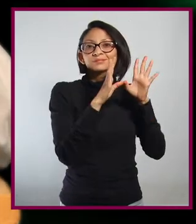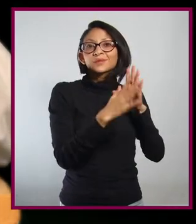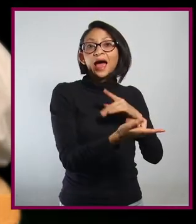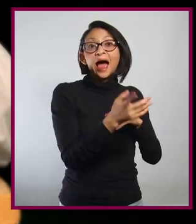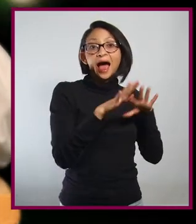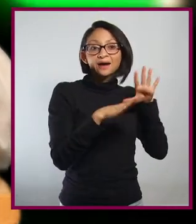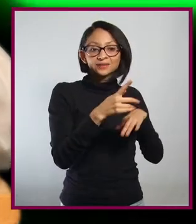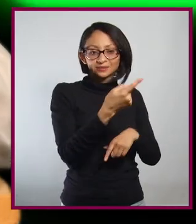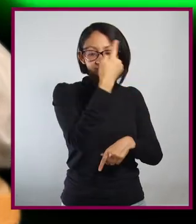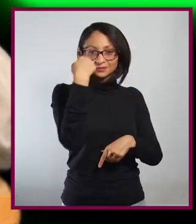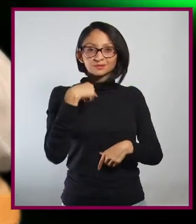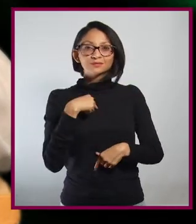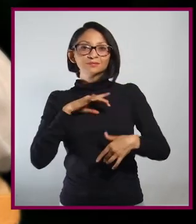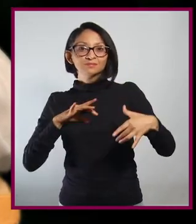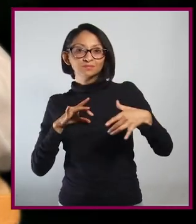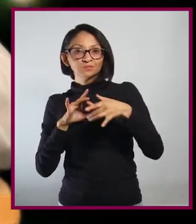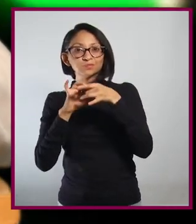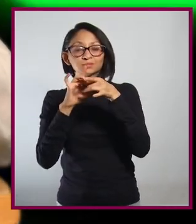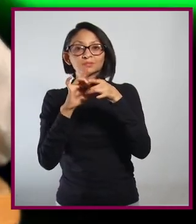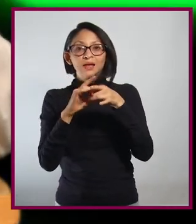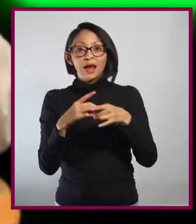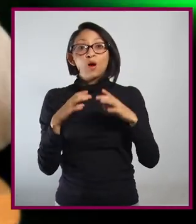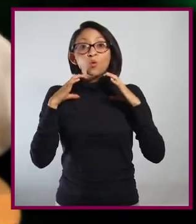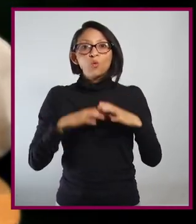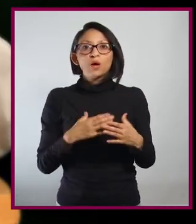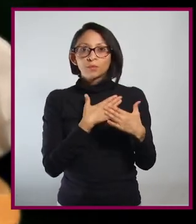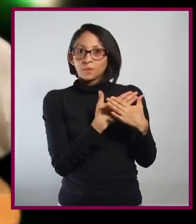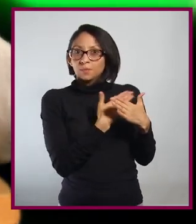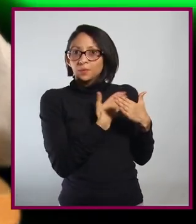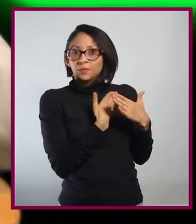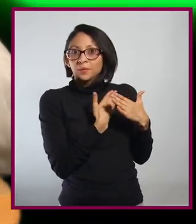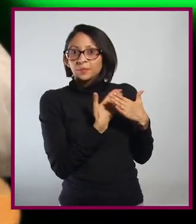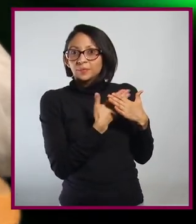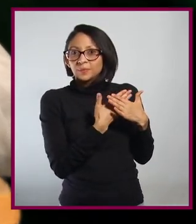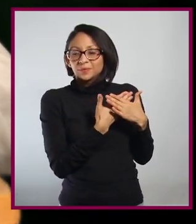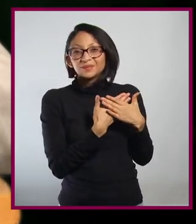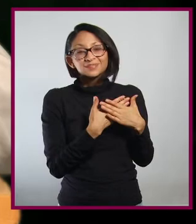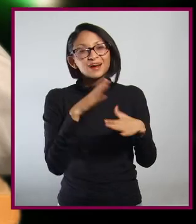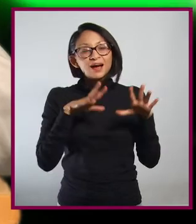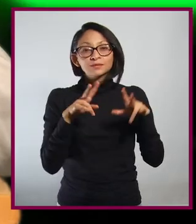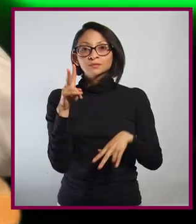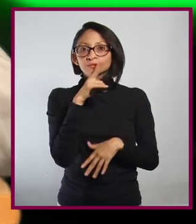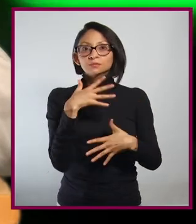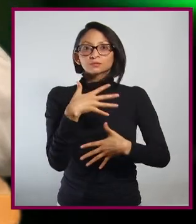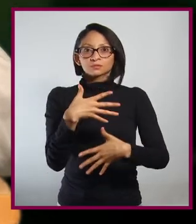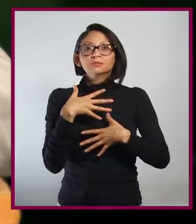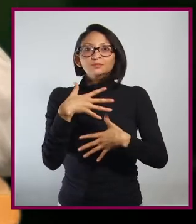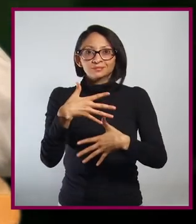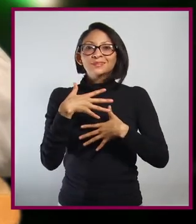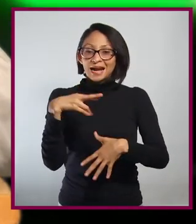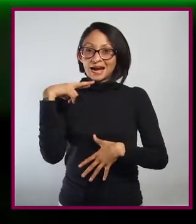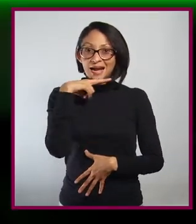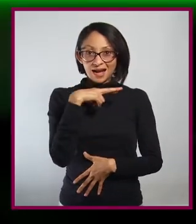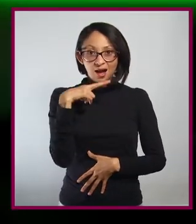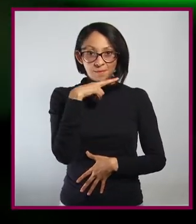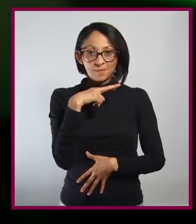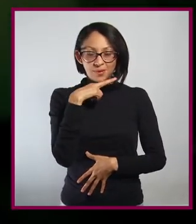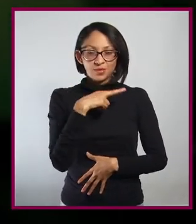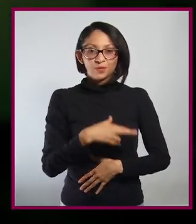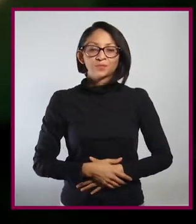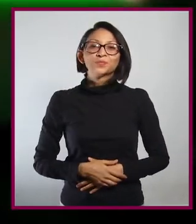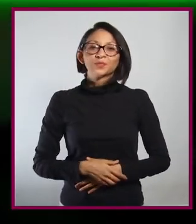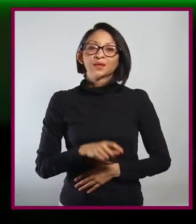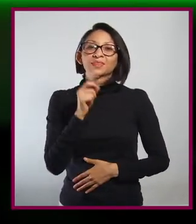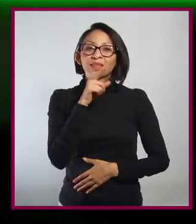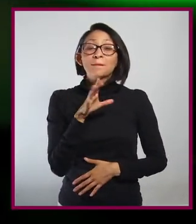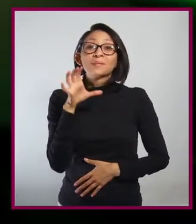sistema nervioso simpático, aumentando la actividad cardíaca y la frecuencia respiratoria, el